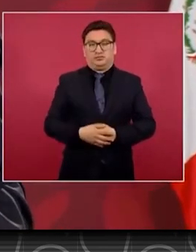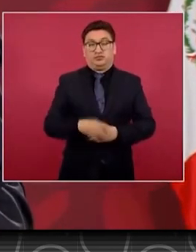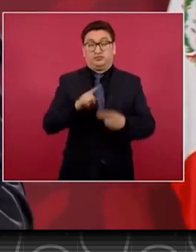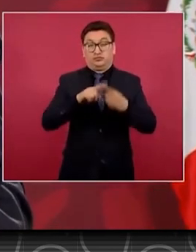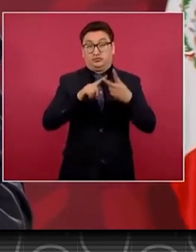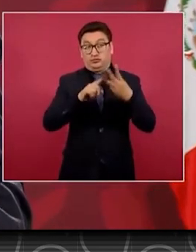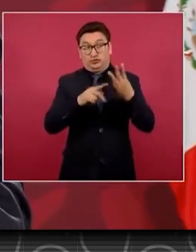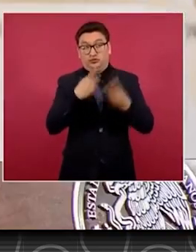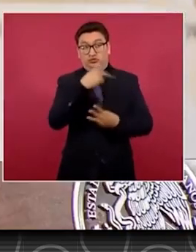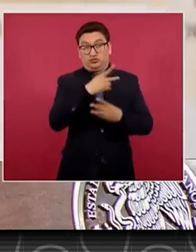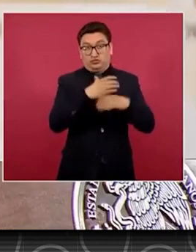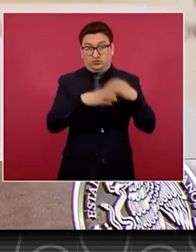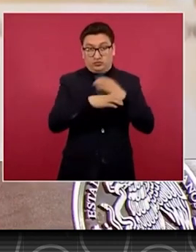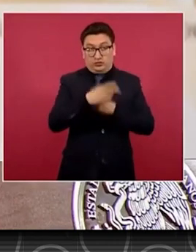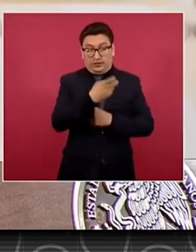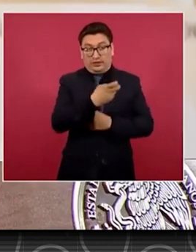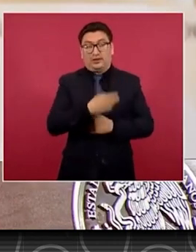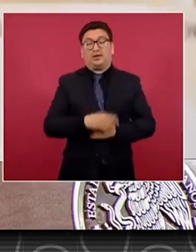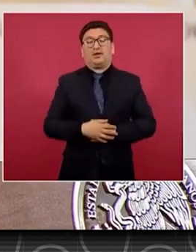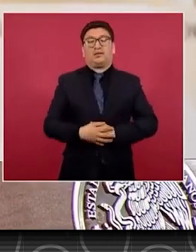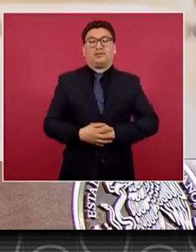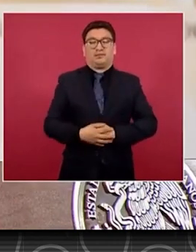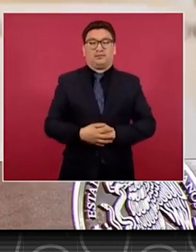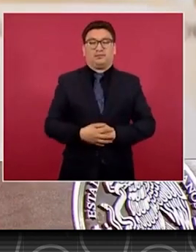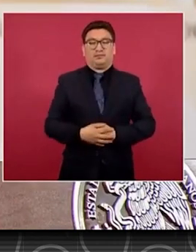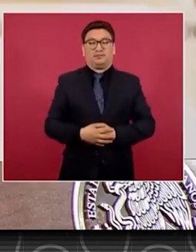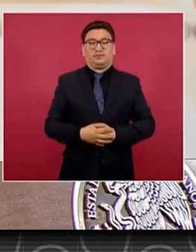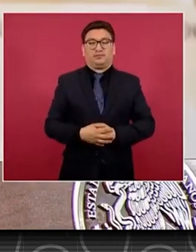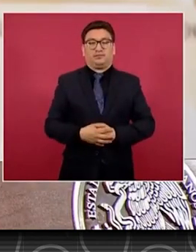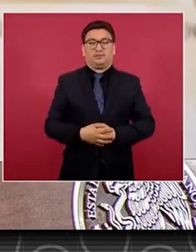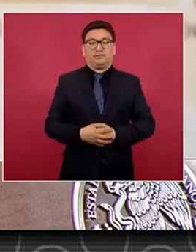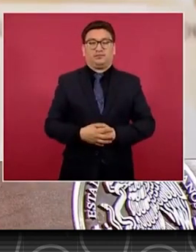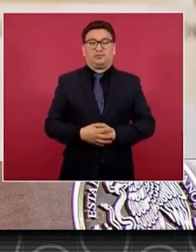3 bienes que pues